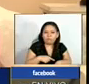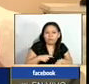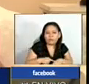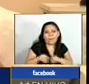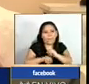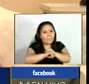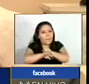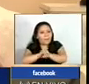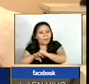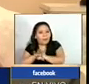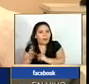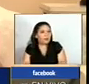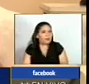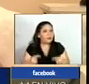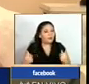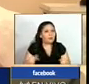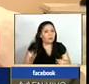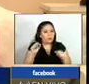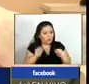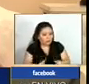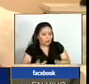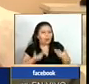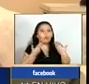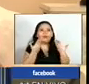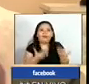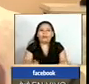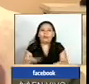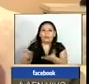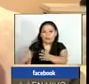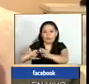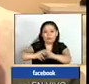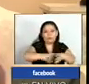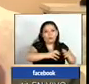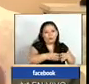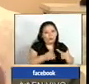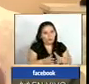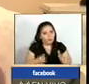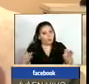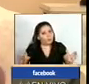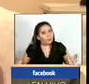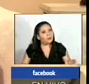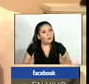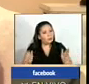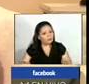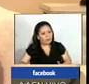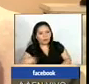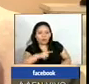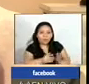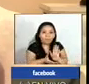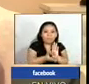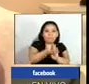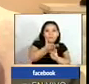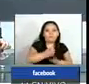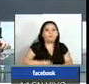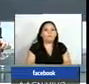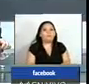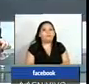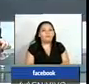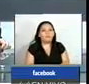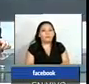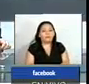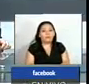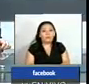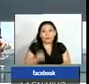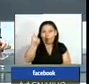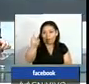de la manera más temprana en favorecer condiciones multisectoriales para promover el máximo desarrollo que sea posible. Y